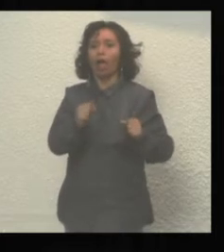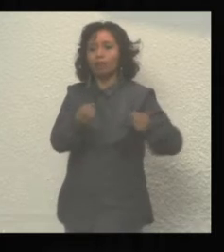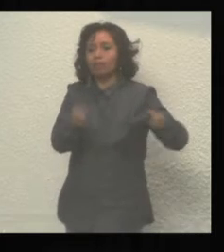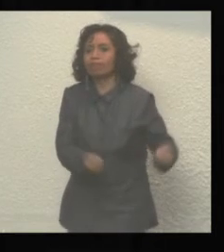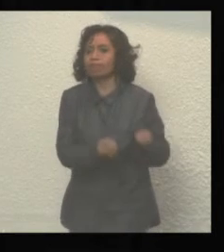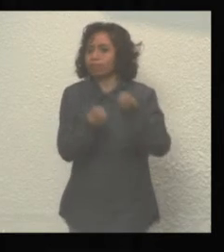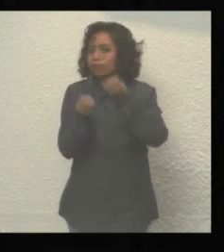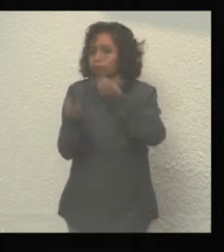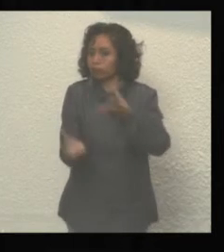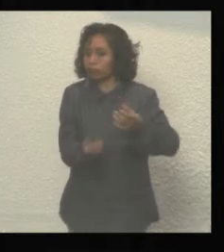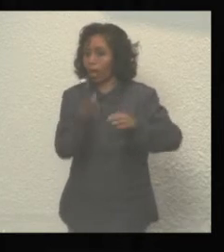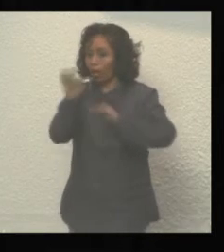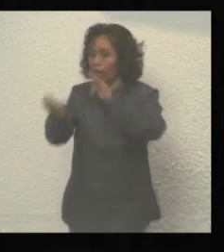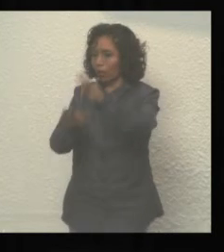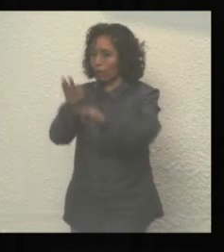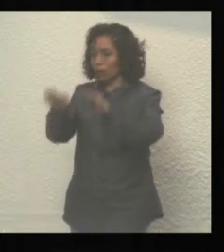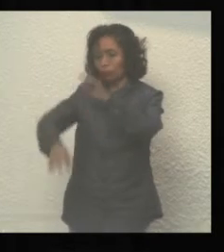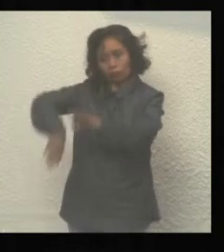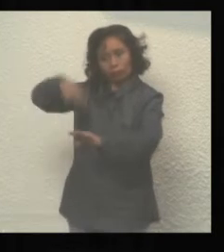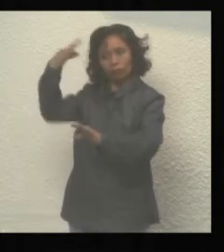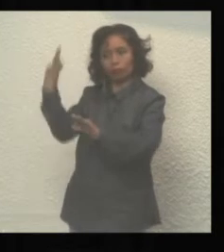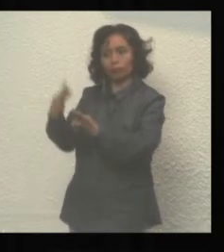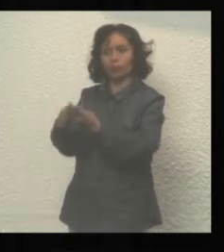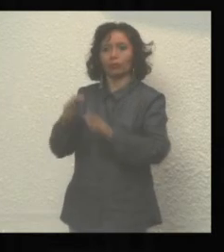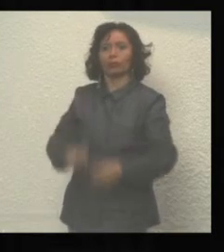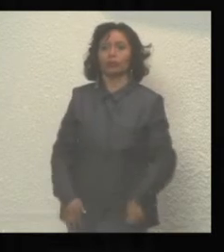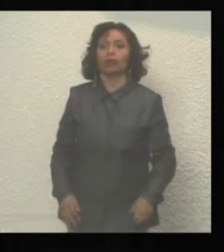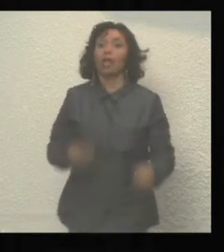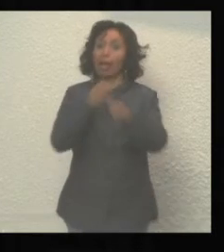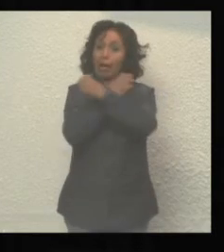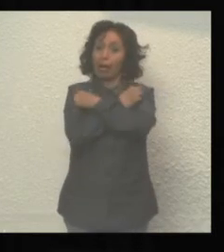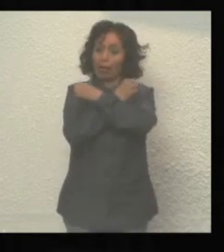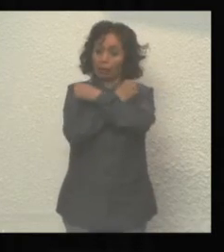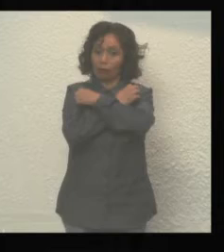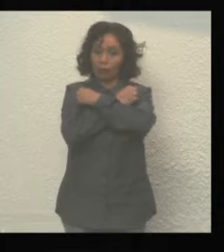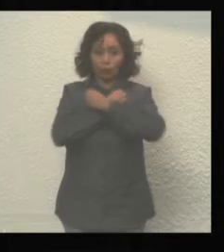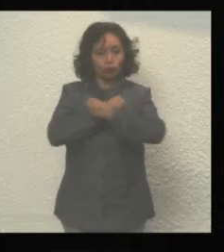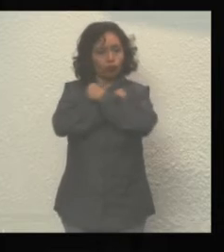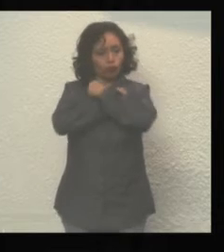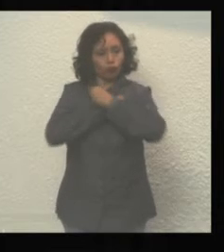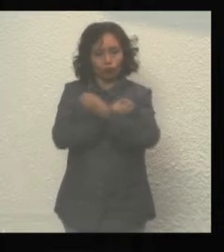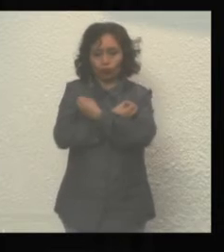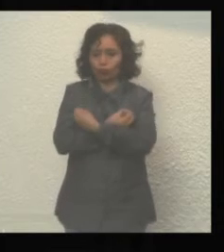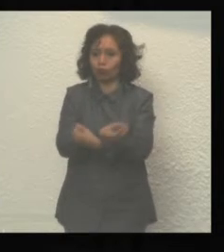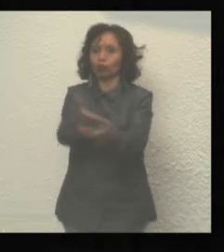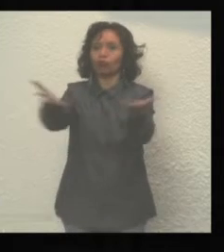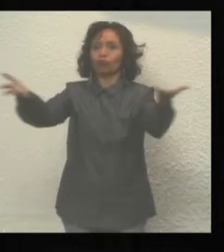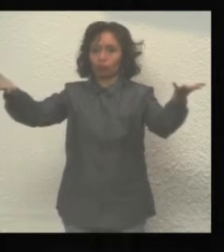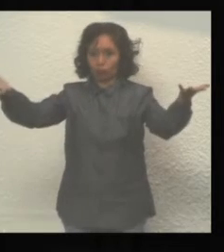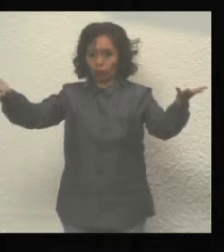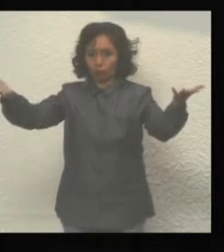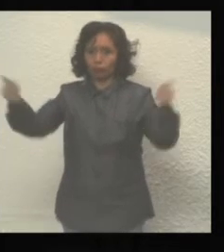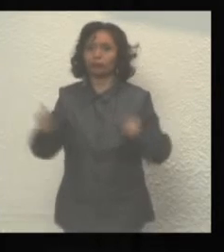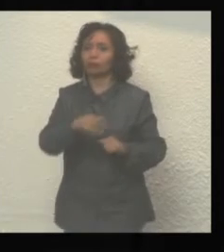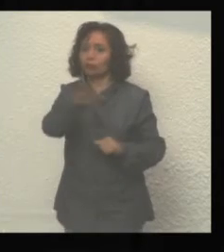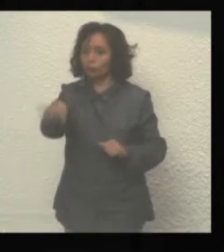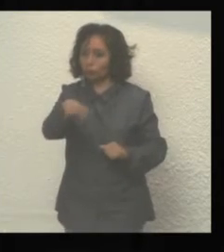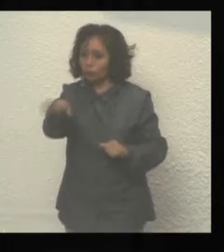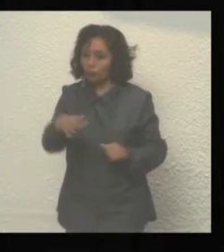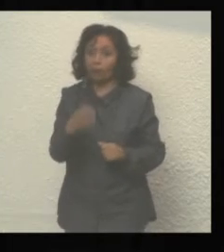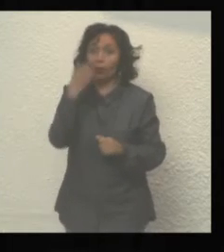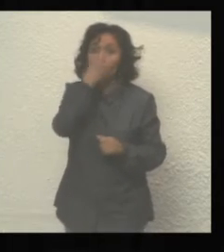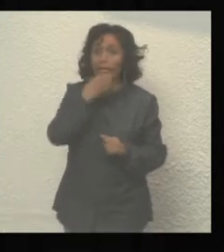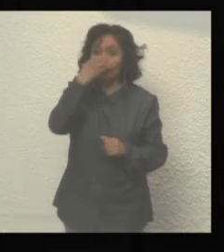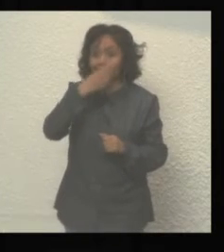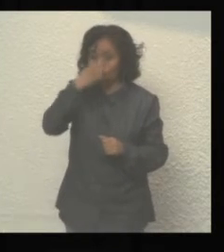sus pobladores. Hemos llevado la educación a todas y todos ellos, buscando suficientes